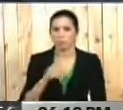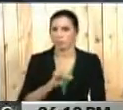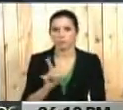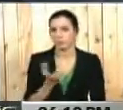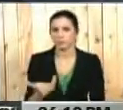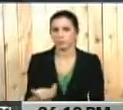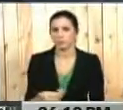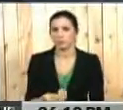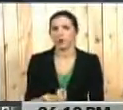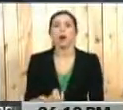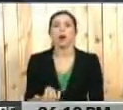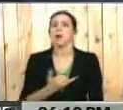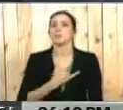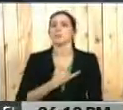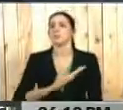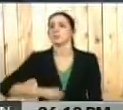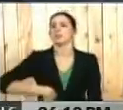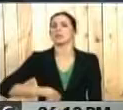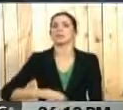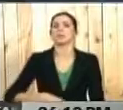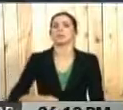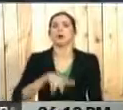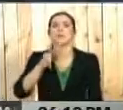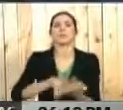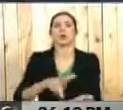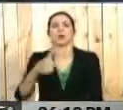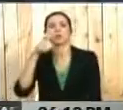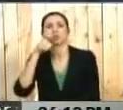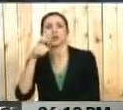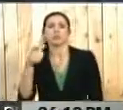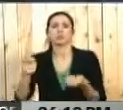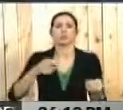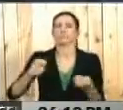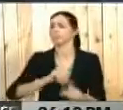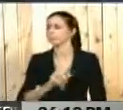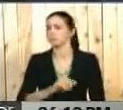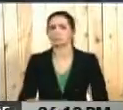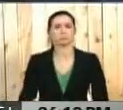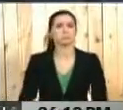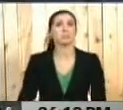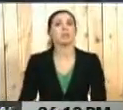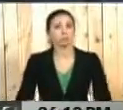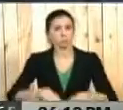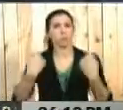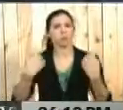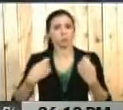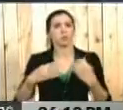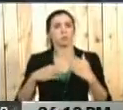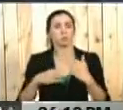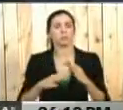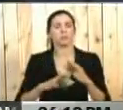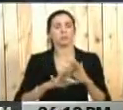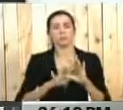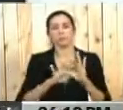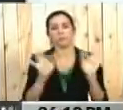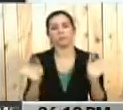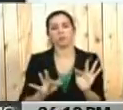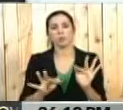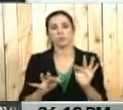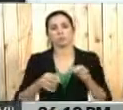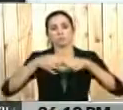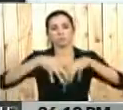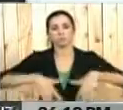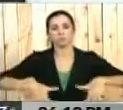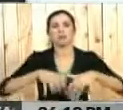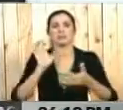nadie. Sería además inaceptable y sería violentar, ¿para cualquier sector del país sería inaceptable? Sería violentar la propia estructura del Estado. De